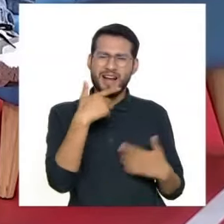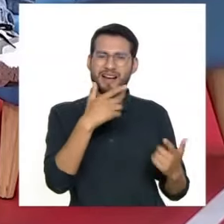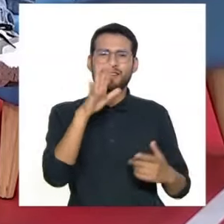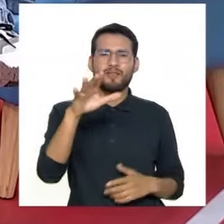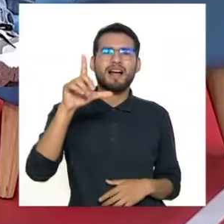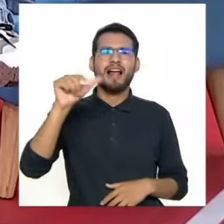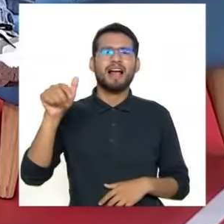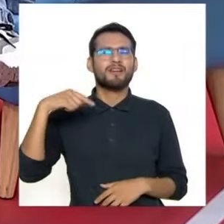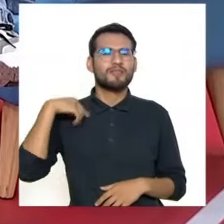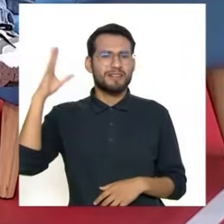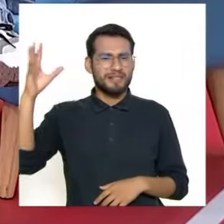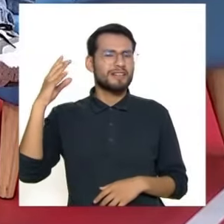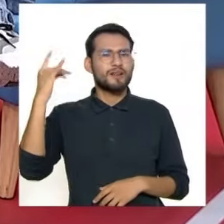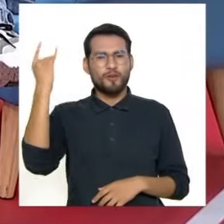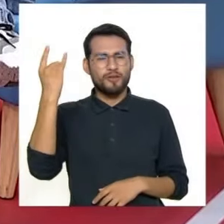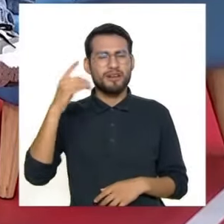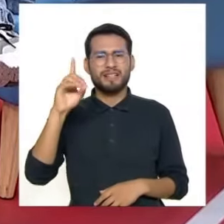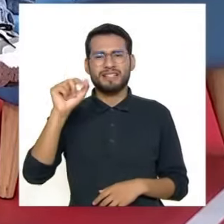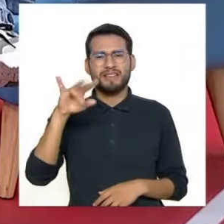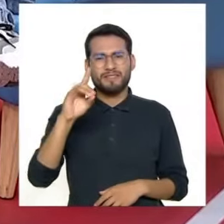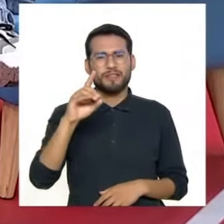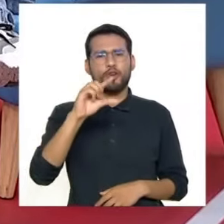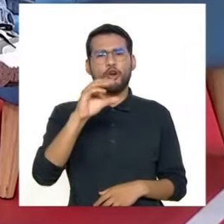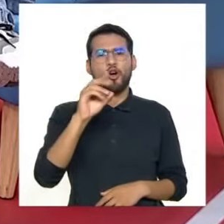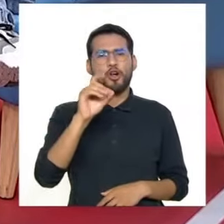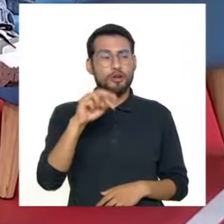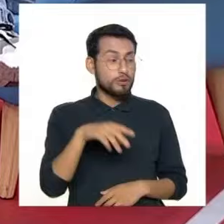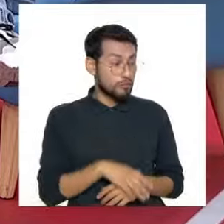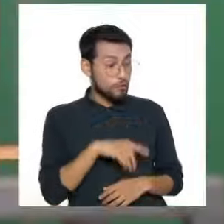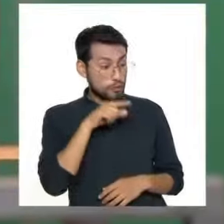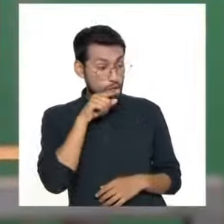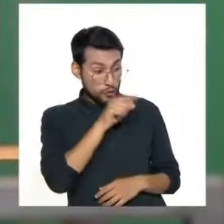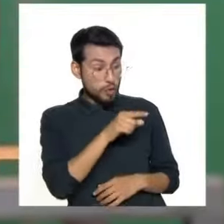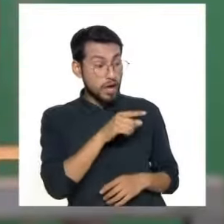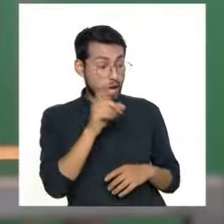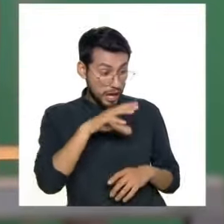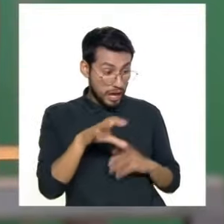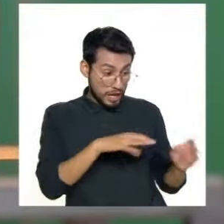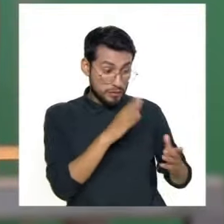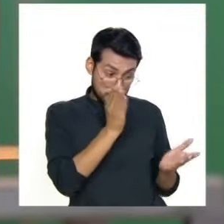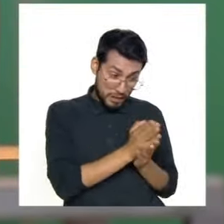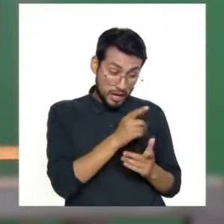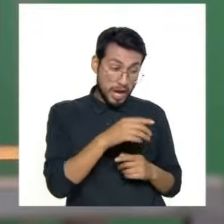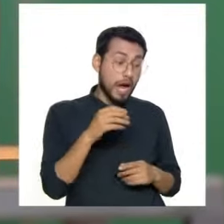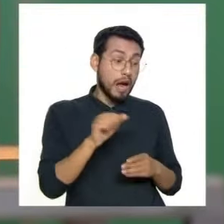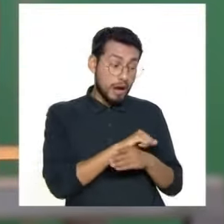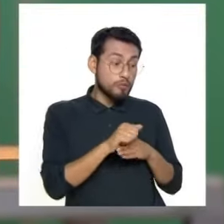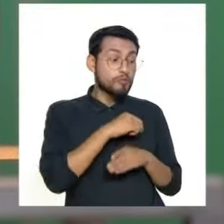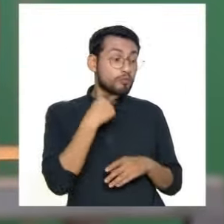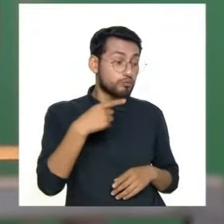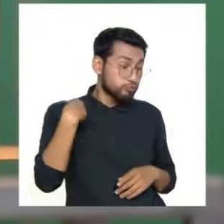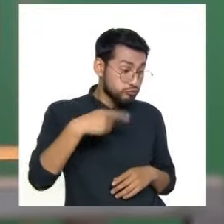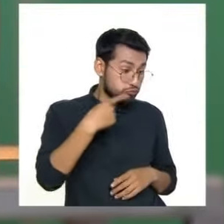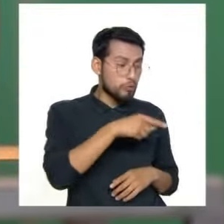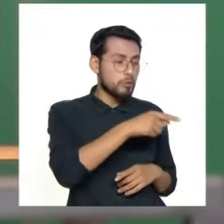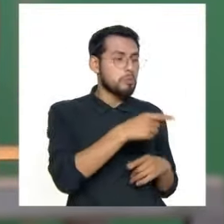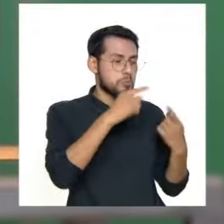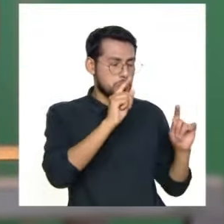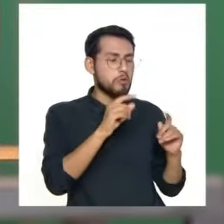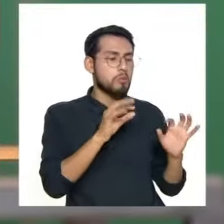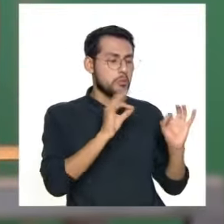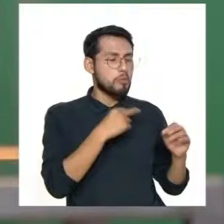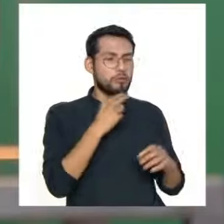Ángeles en el año 2008 el maestro David Gordon me dijo Bueno usted hace este este régimen de calentamiento diario Y va a ver lo que va